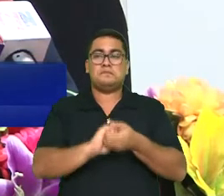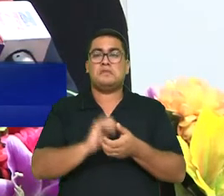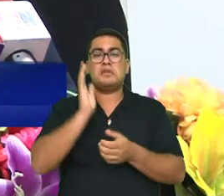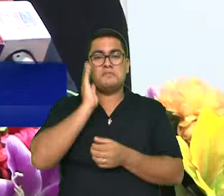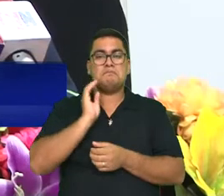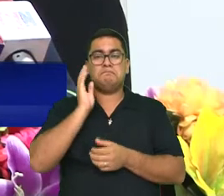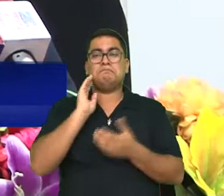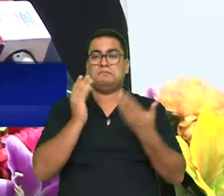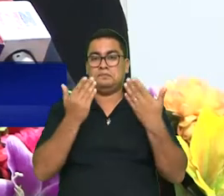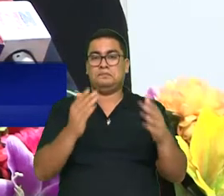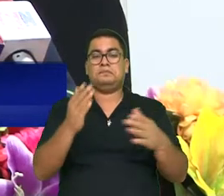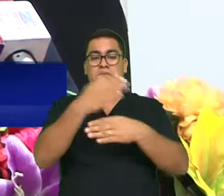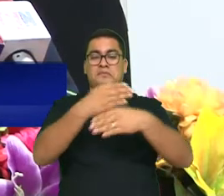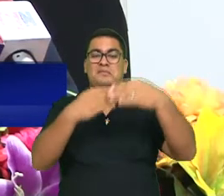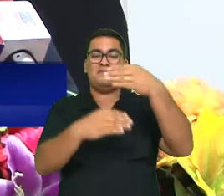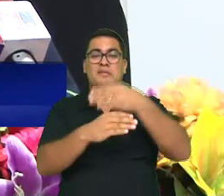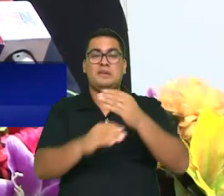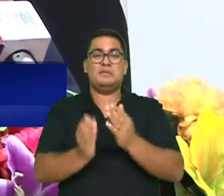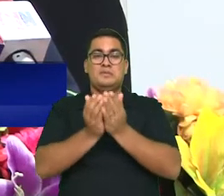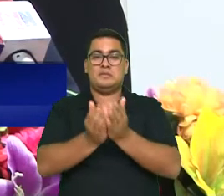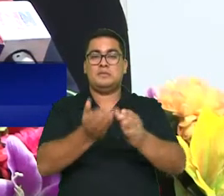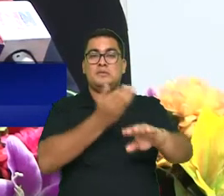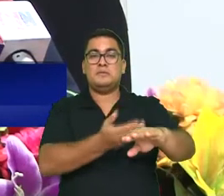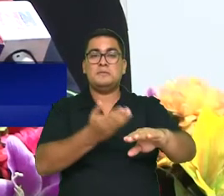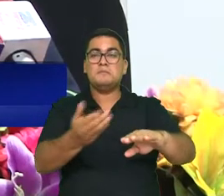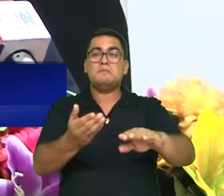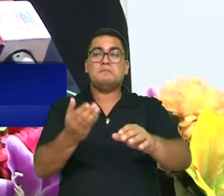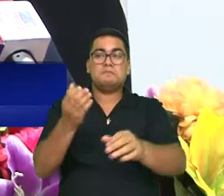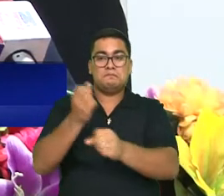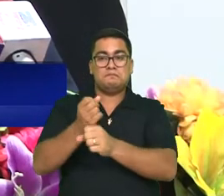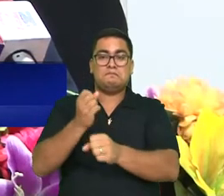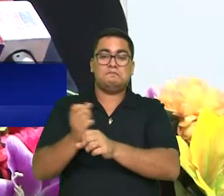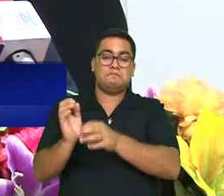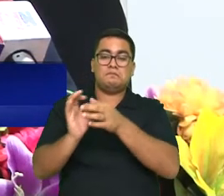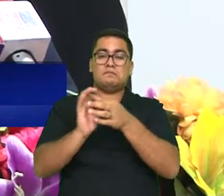experiencia en la construcción de muelles también van con nosotros, se están preparando